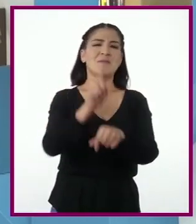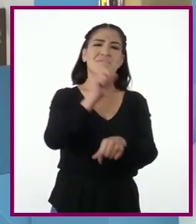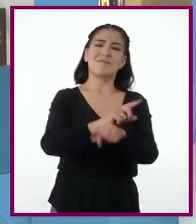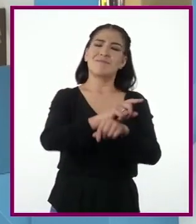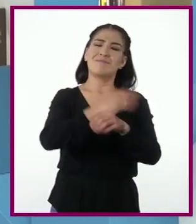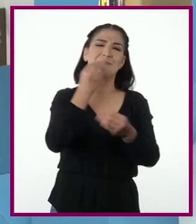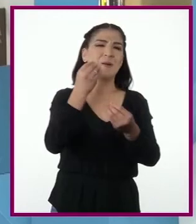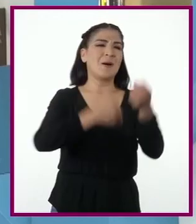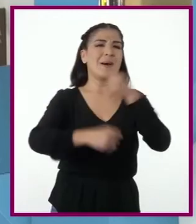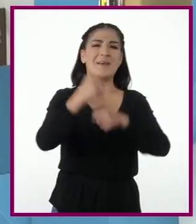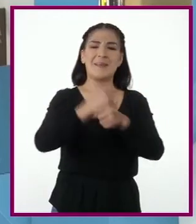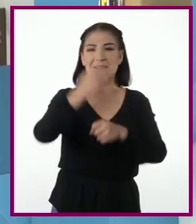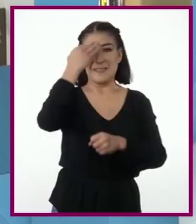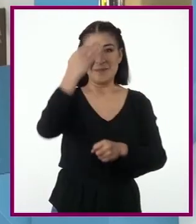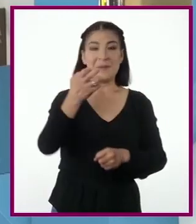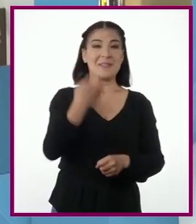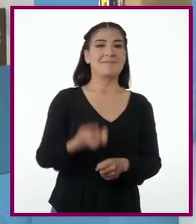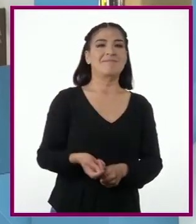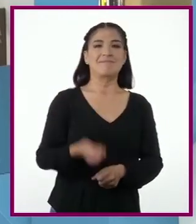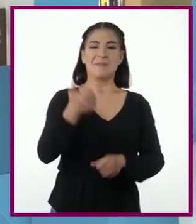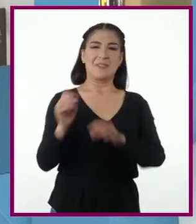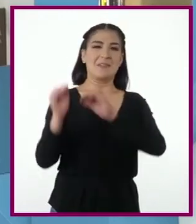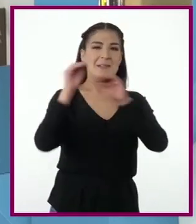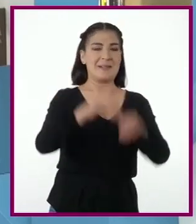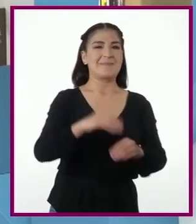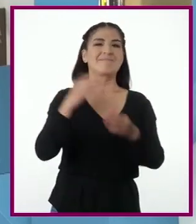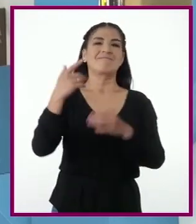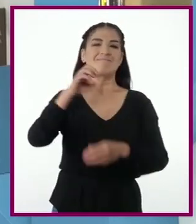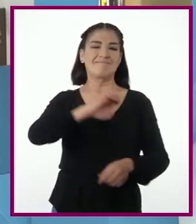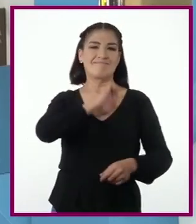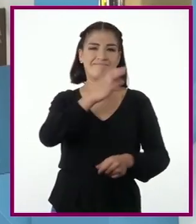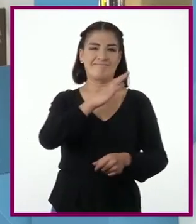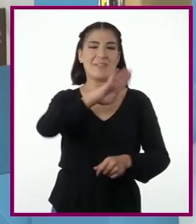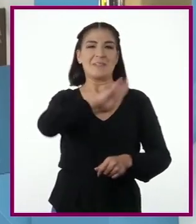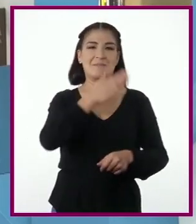mucho tiempo antes de la llegada de los españoles.